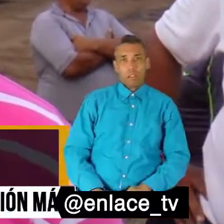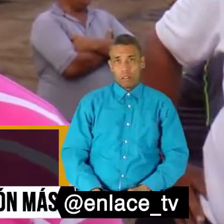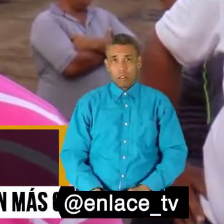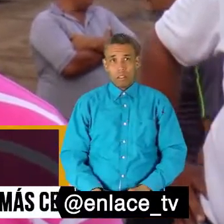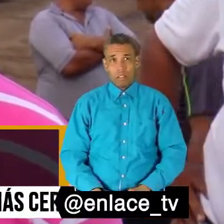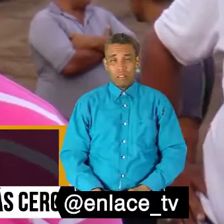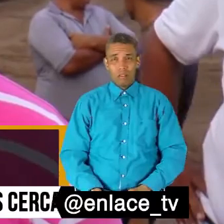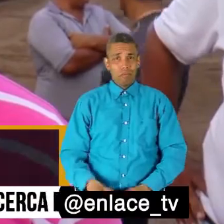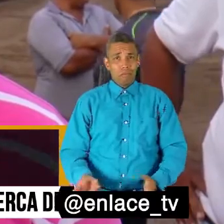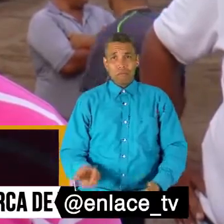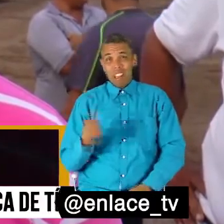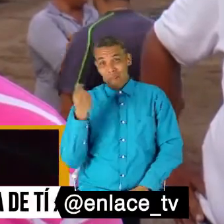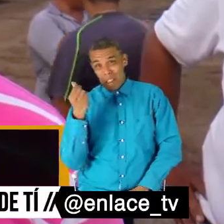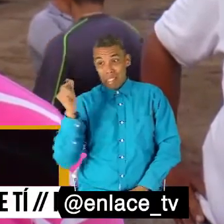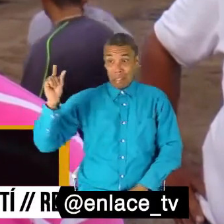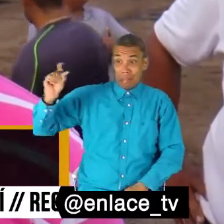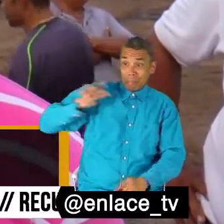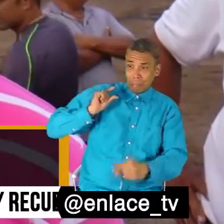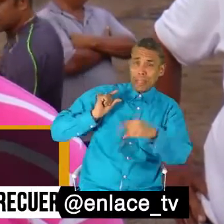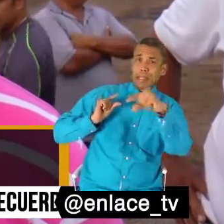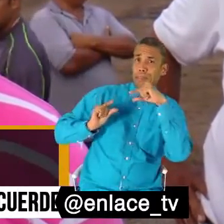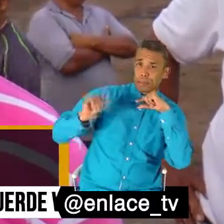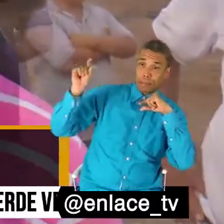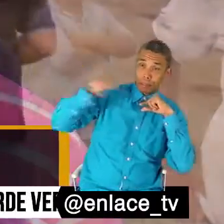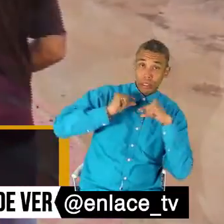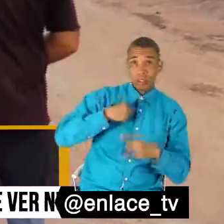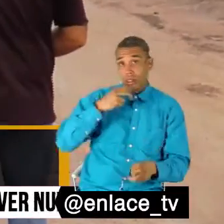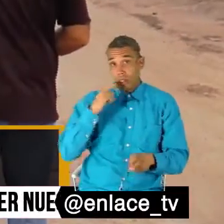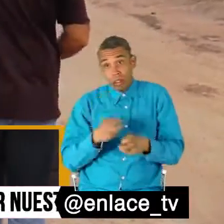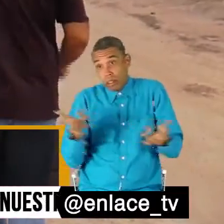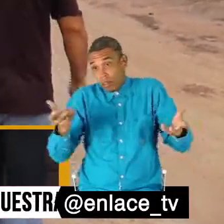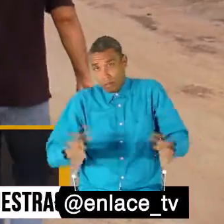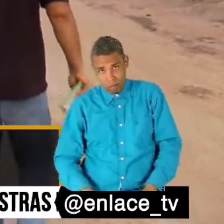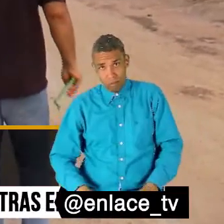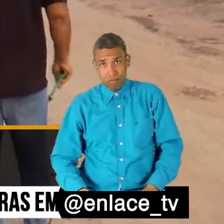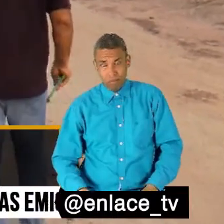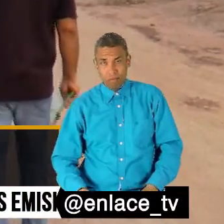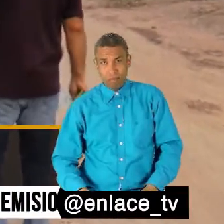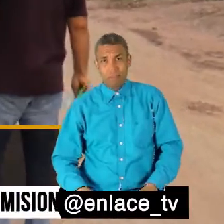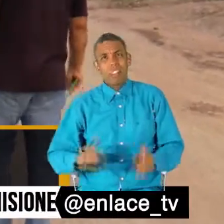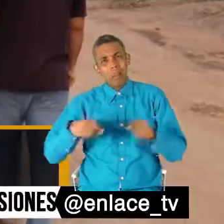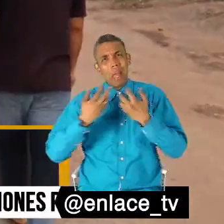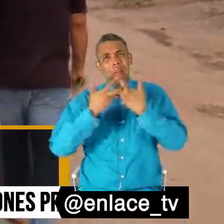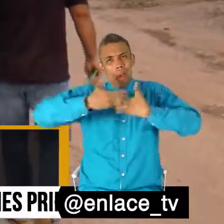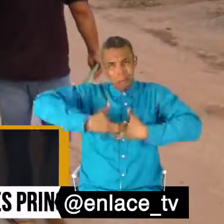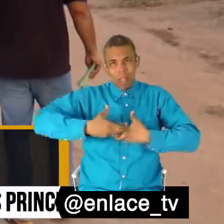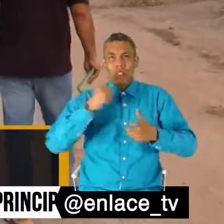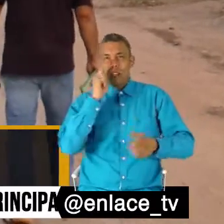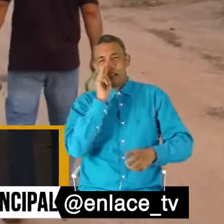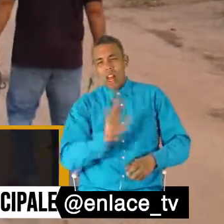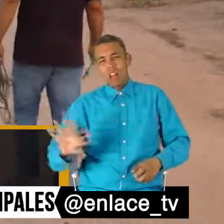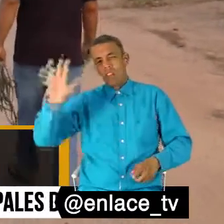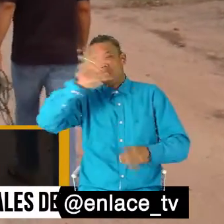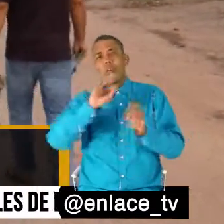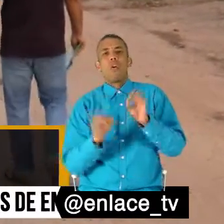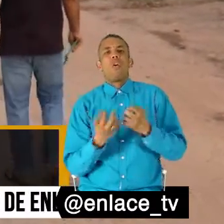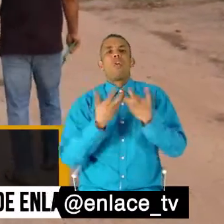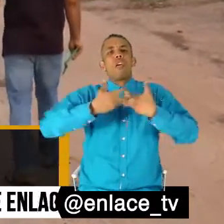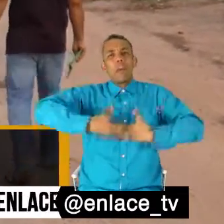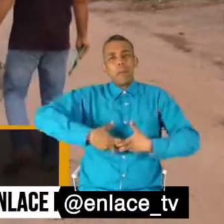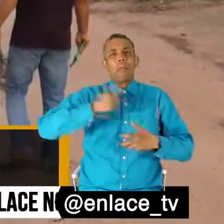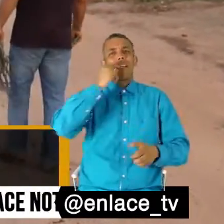y el manejo que le vienen dando las empresas, tanto nacionales como las multinacionales, al precio de los fletes